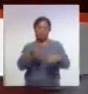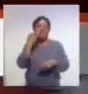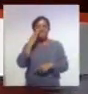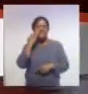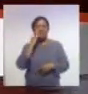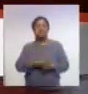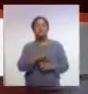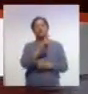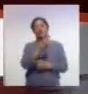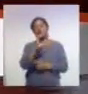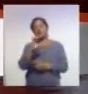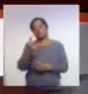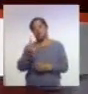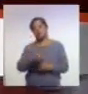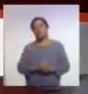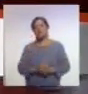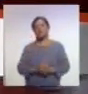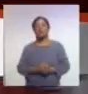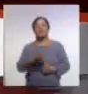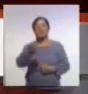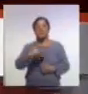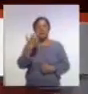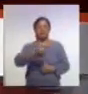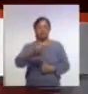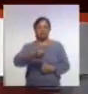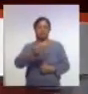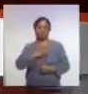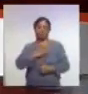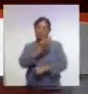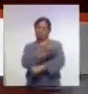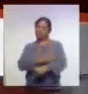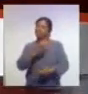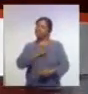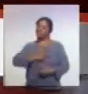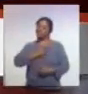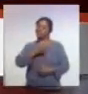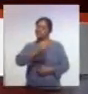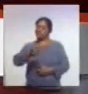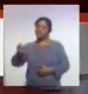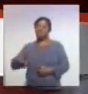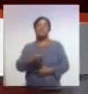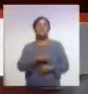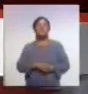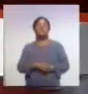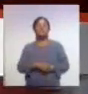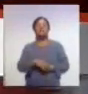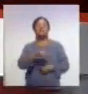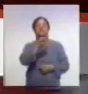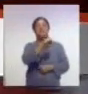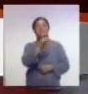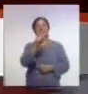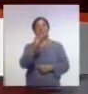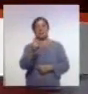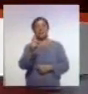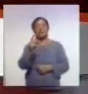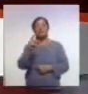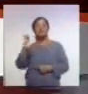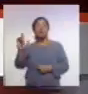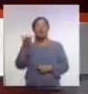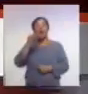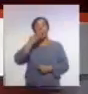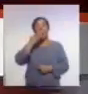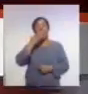Facebook, como Rocío Castro Lira, que deja un saludo. Buenas tardes, es un placer saludarlos desde San Pedro de las Colinas, en Coahuila,